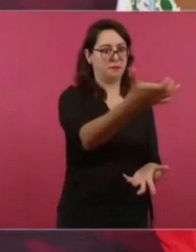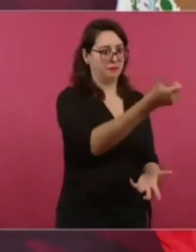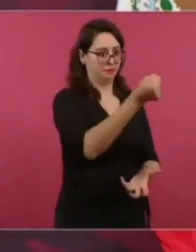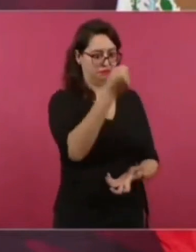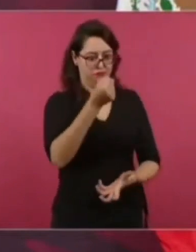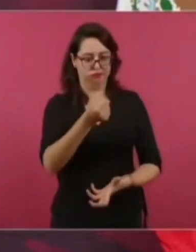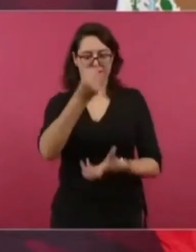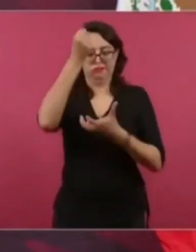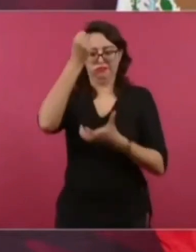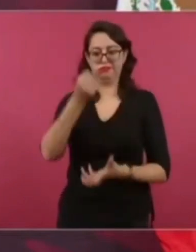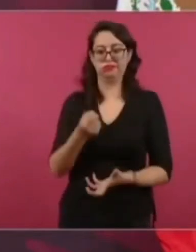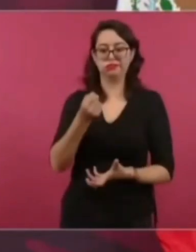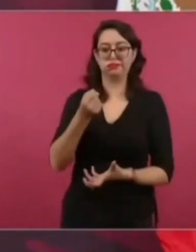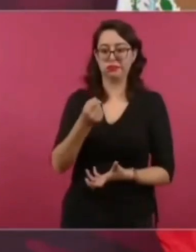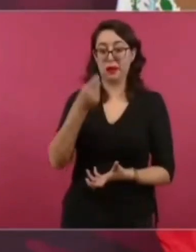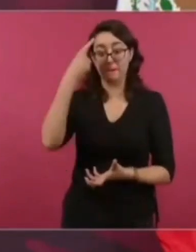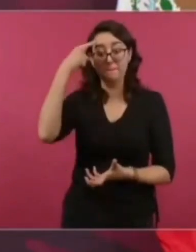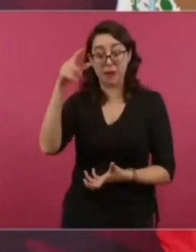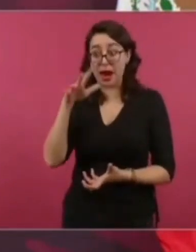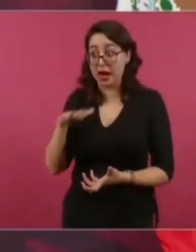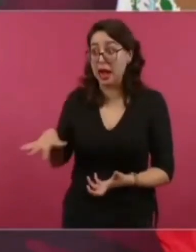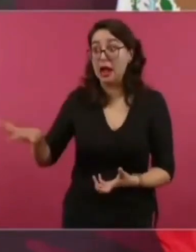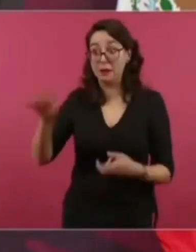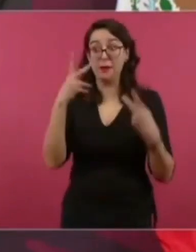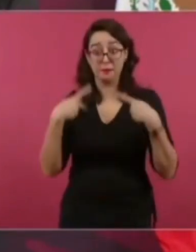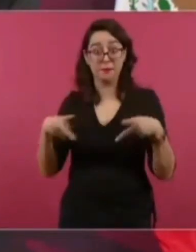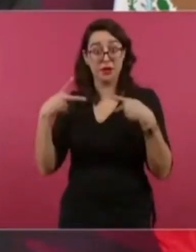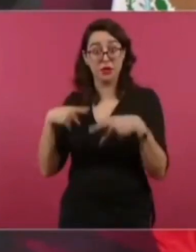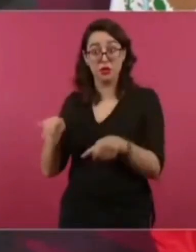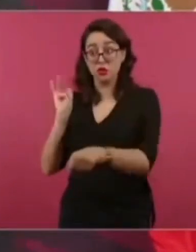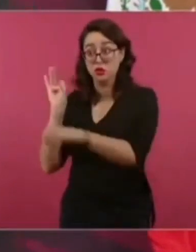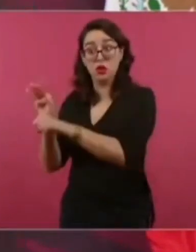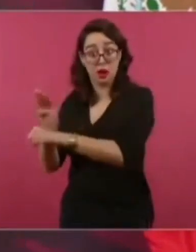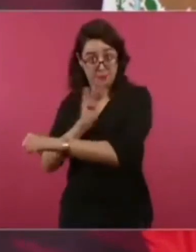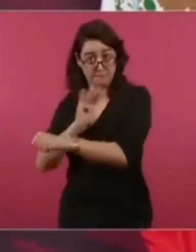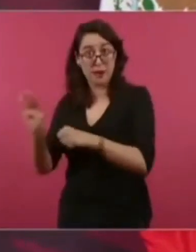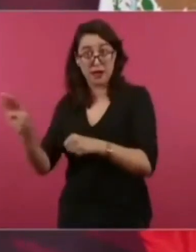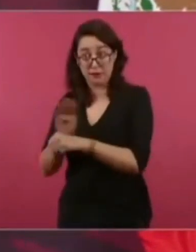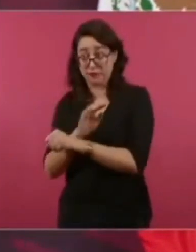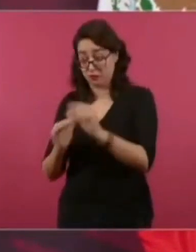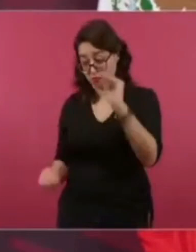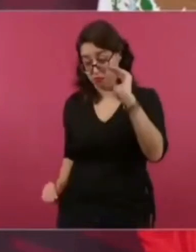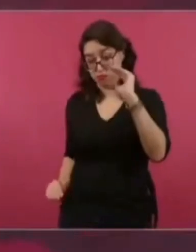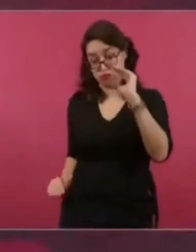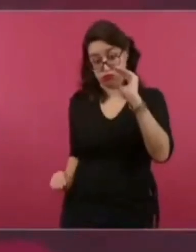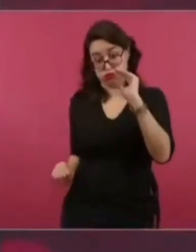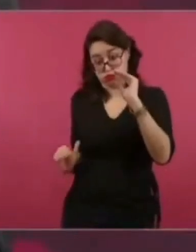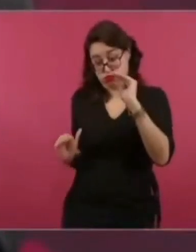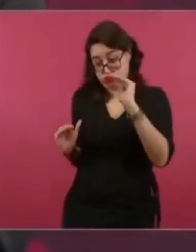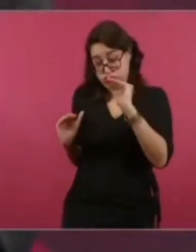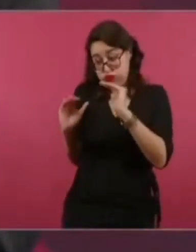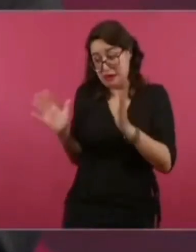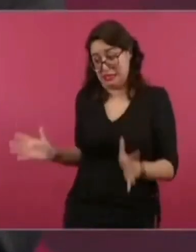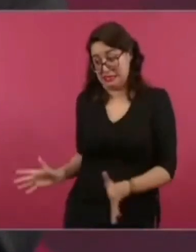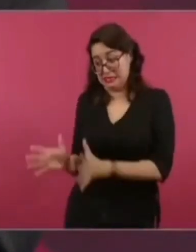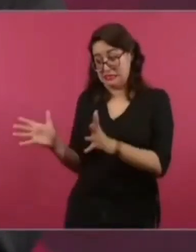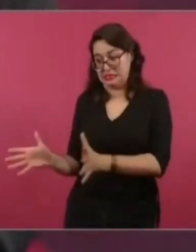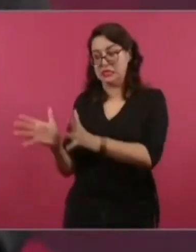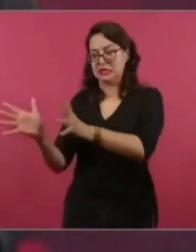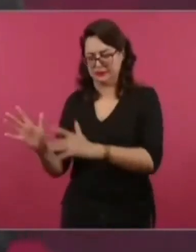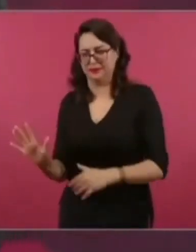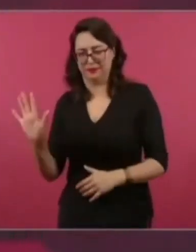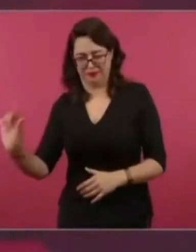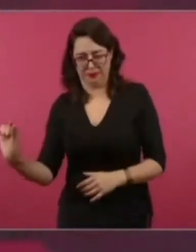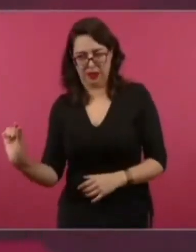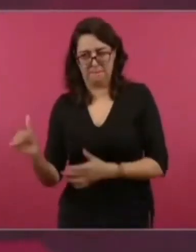Y entregaron los bancos, entregaron los ferrocarriles, entregaron las minas, entregaron